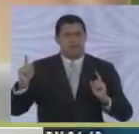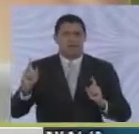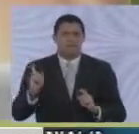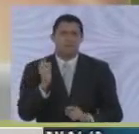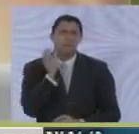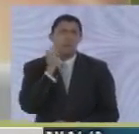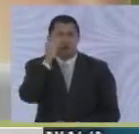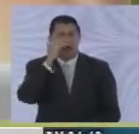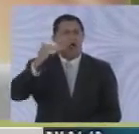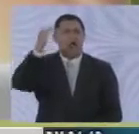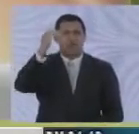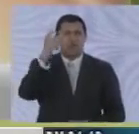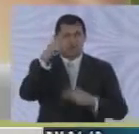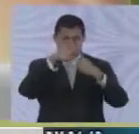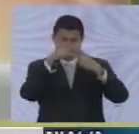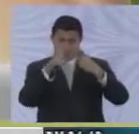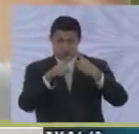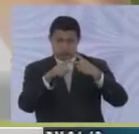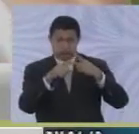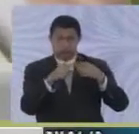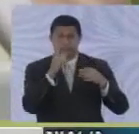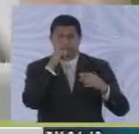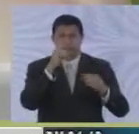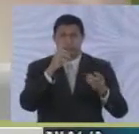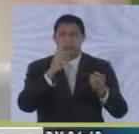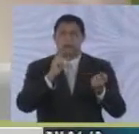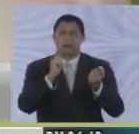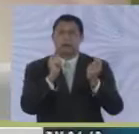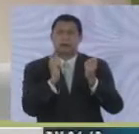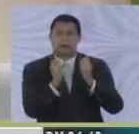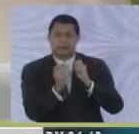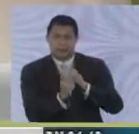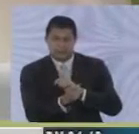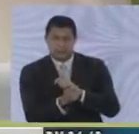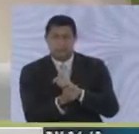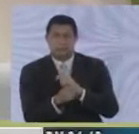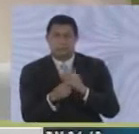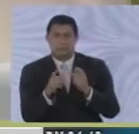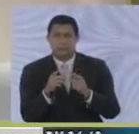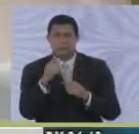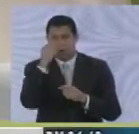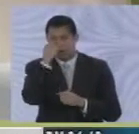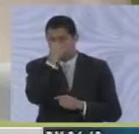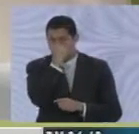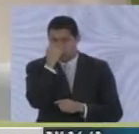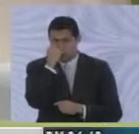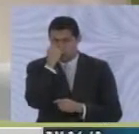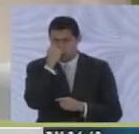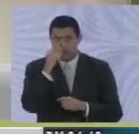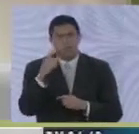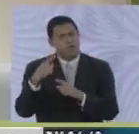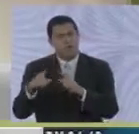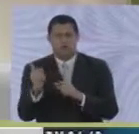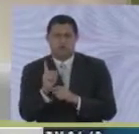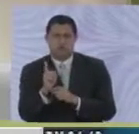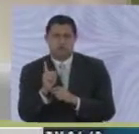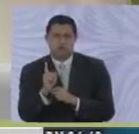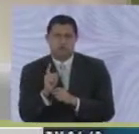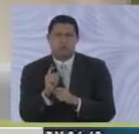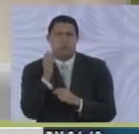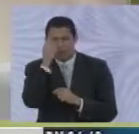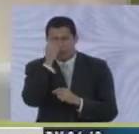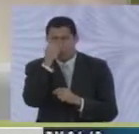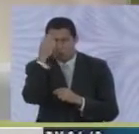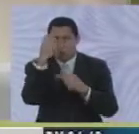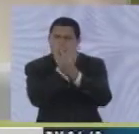En los adultos hay dos grandes grupos. Las alteraciones, podemos clasificarlas como alteraciones anatómicas y alteraciones no anatómicas. Entre las